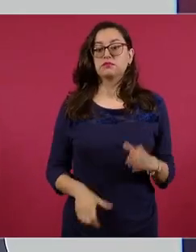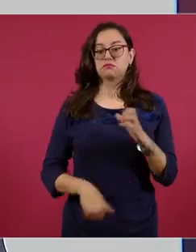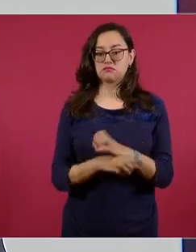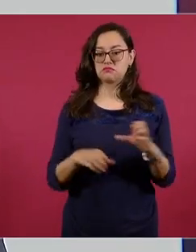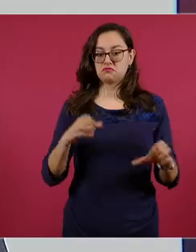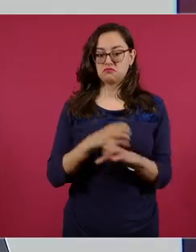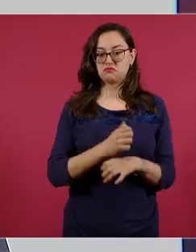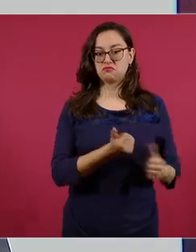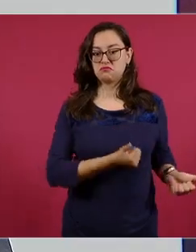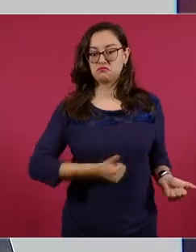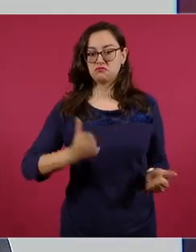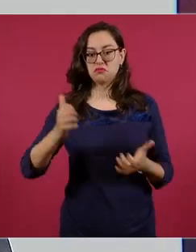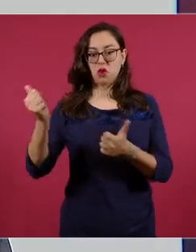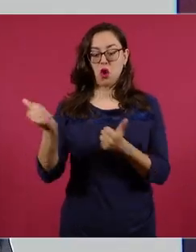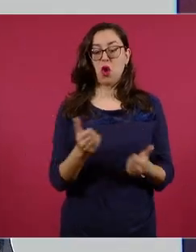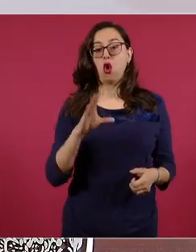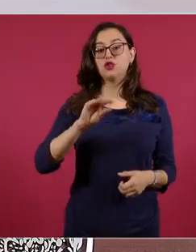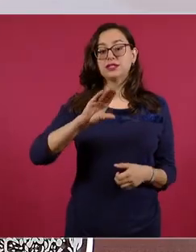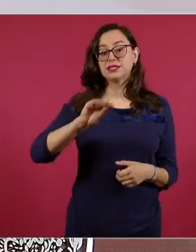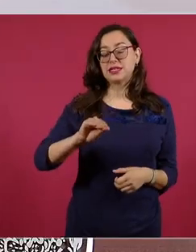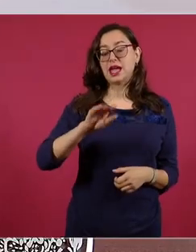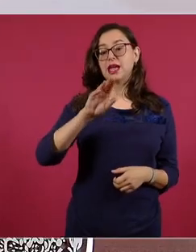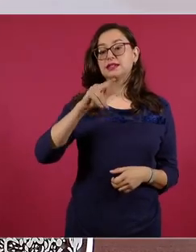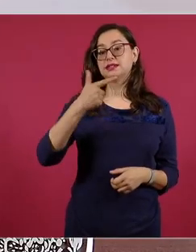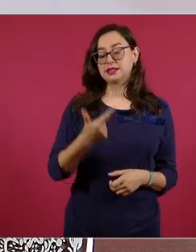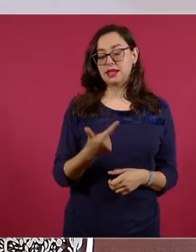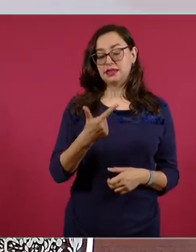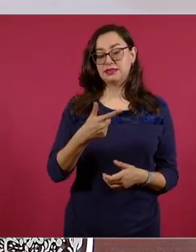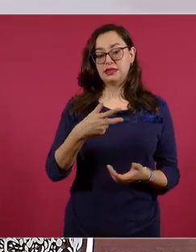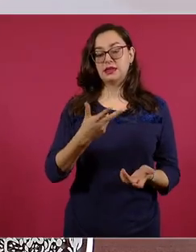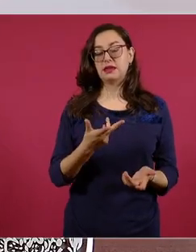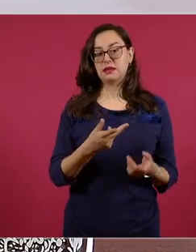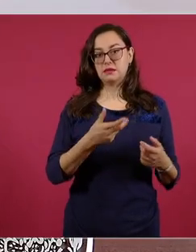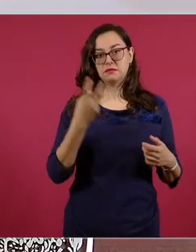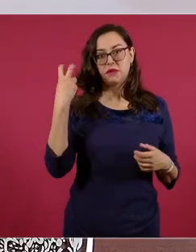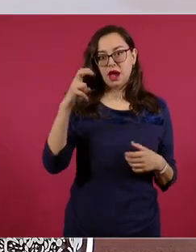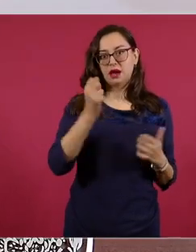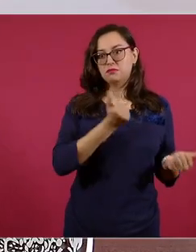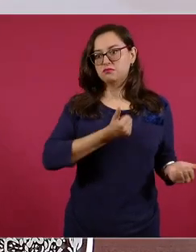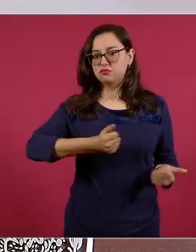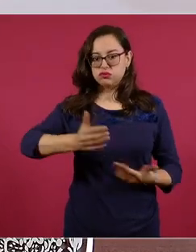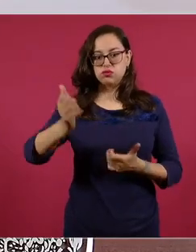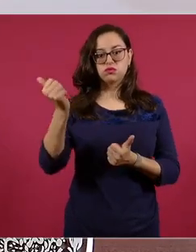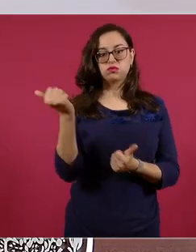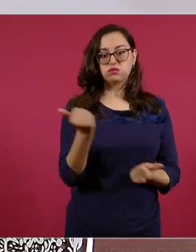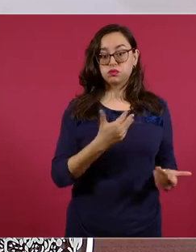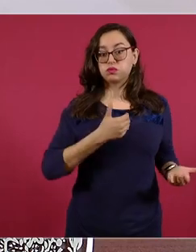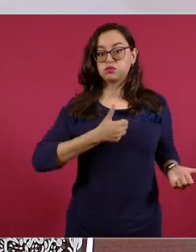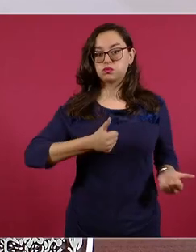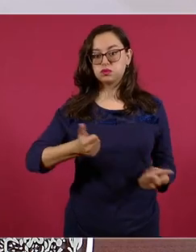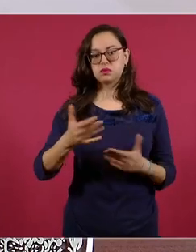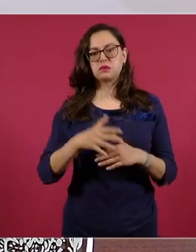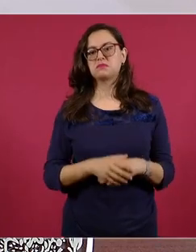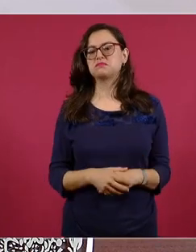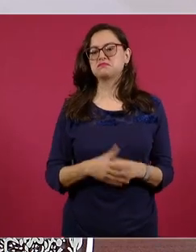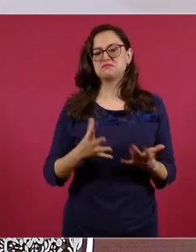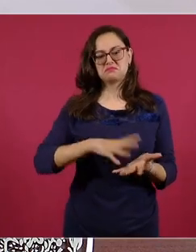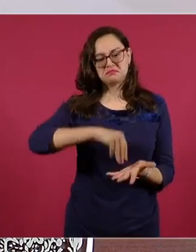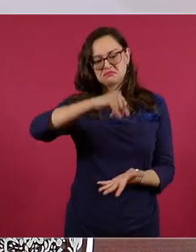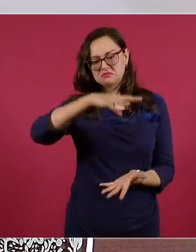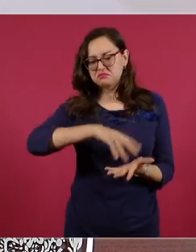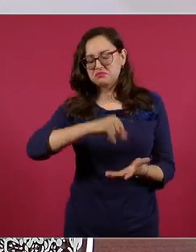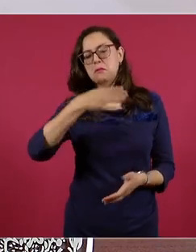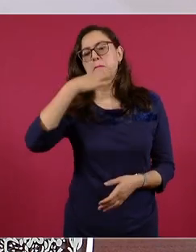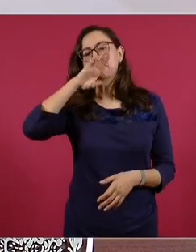87 viajes, 109.665 toneladas de carga. que va desde arcilla, maíz,